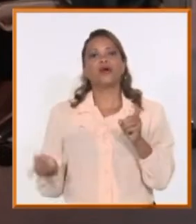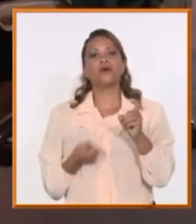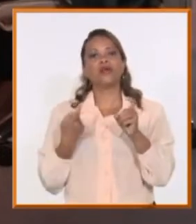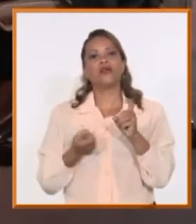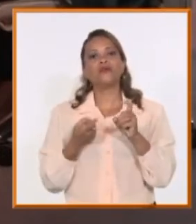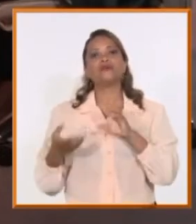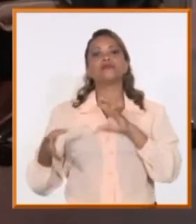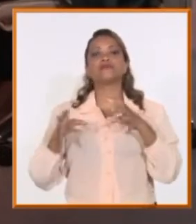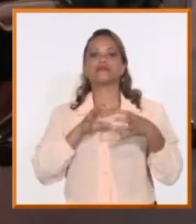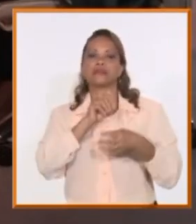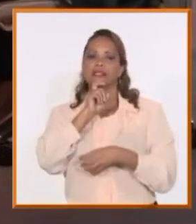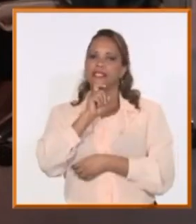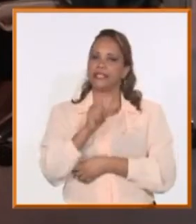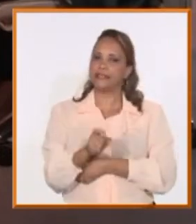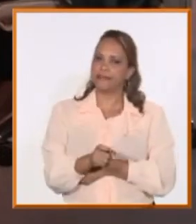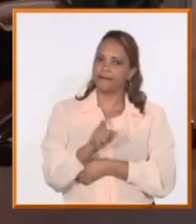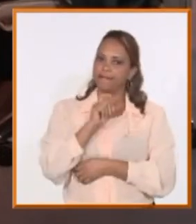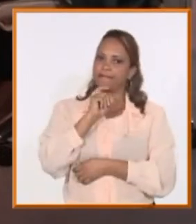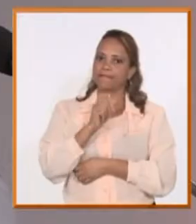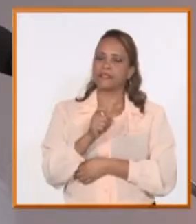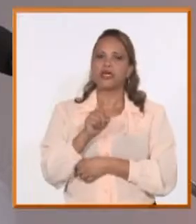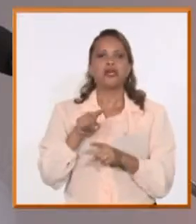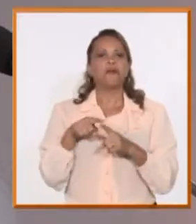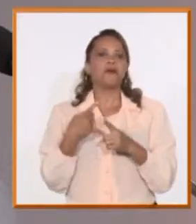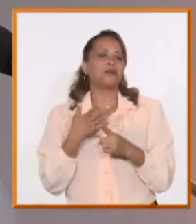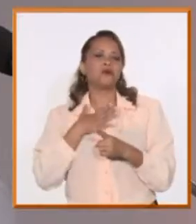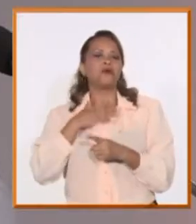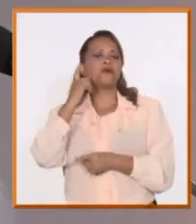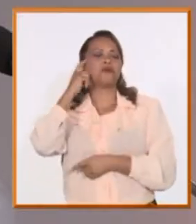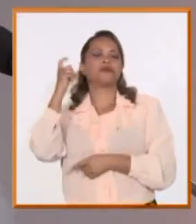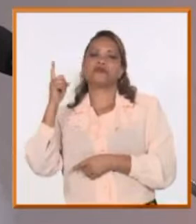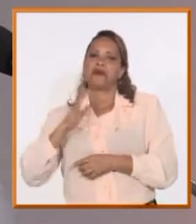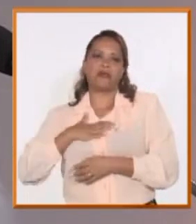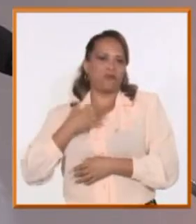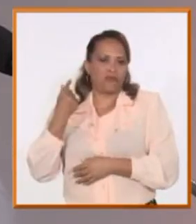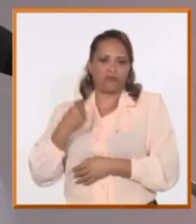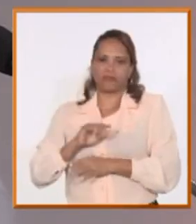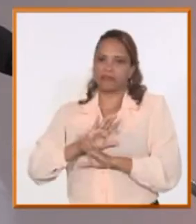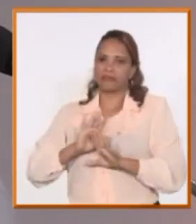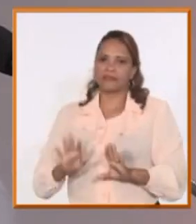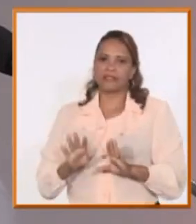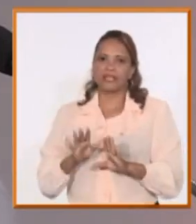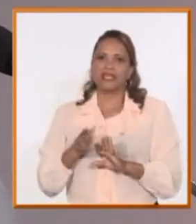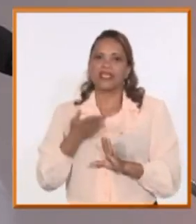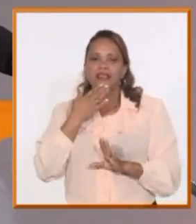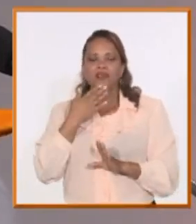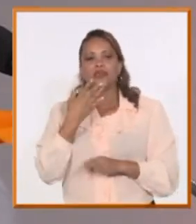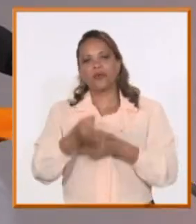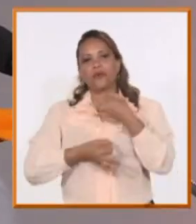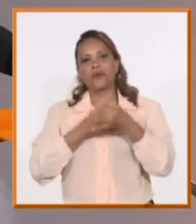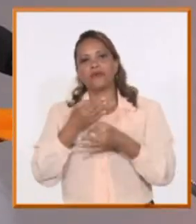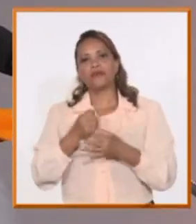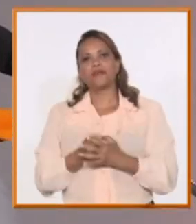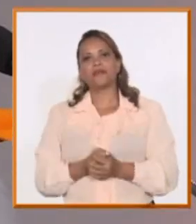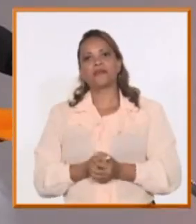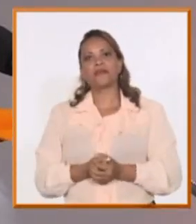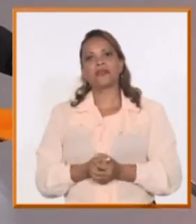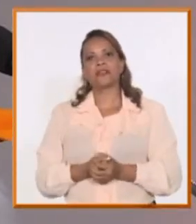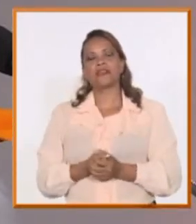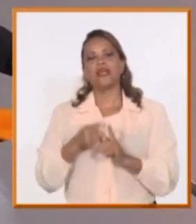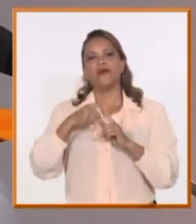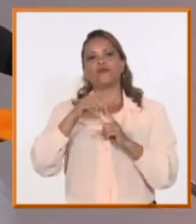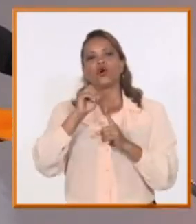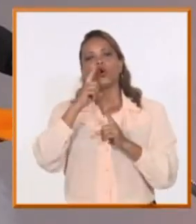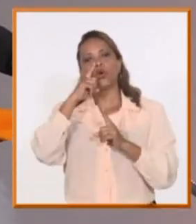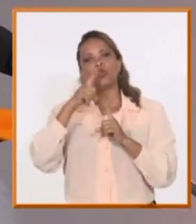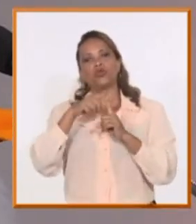compleja, muy compleja. Pero yo soy un romántico y un soñador. Y voy a decir rápidamente por qué. Antes le voy a hacer solamente al profe que en Toronto fueron